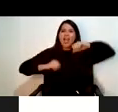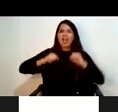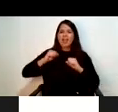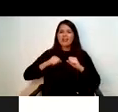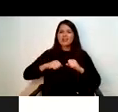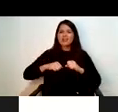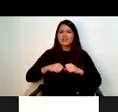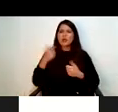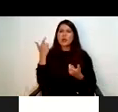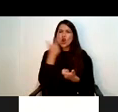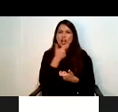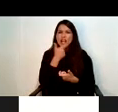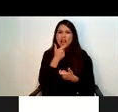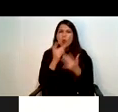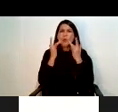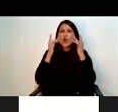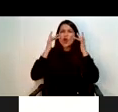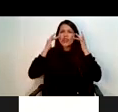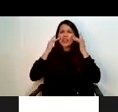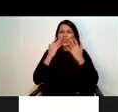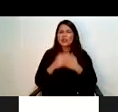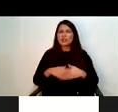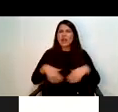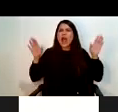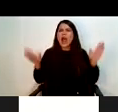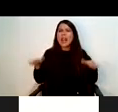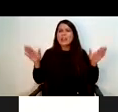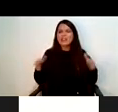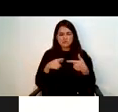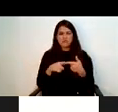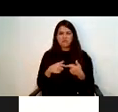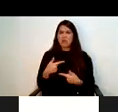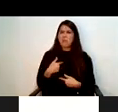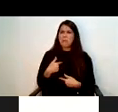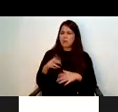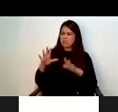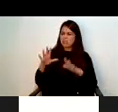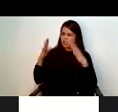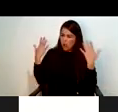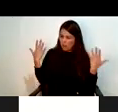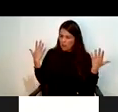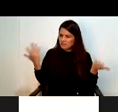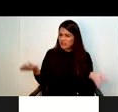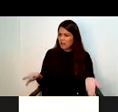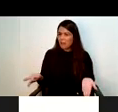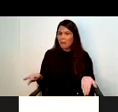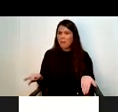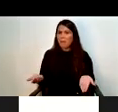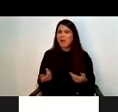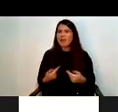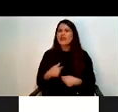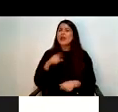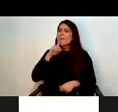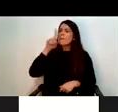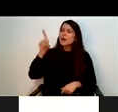se ríe y cuando está muy contento. Y bueno, ahí viene mi sorpresa, y bueno, le